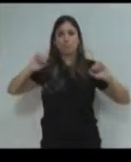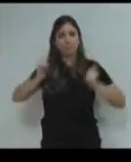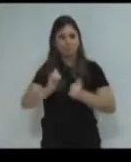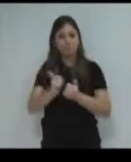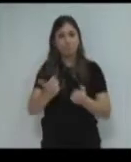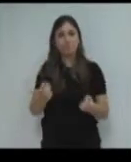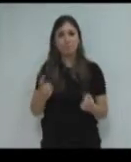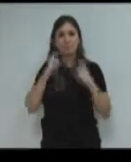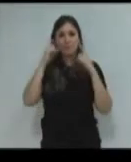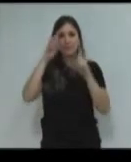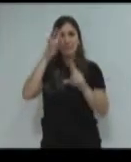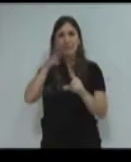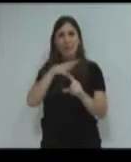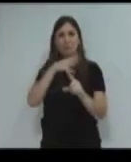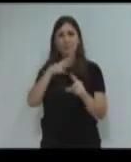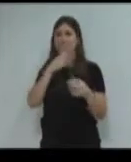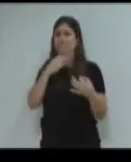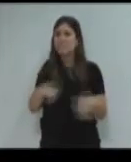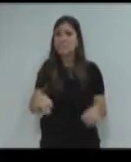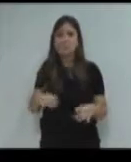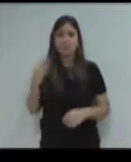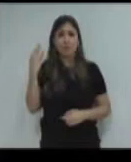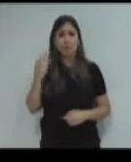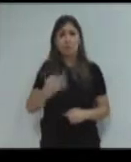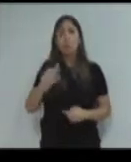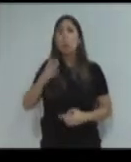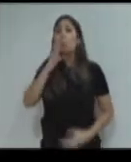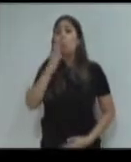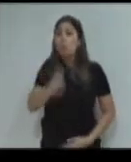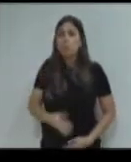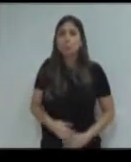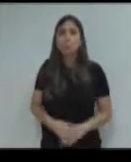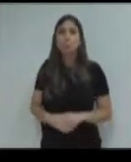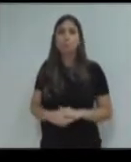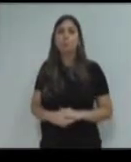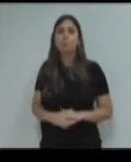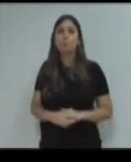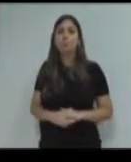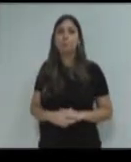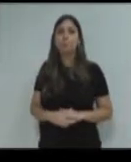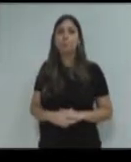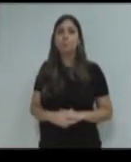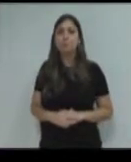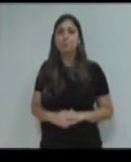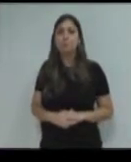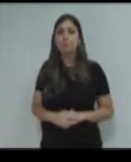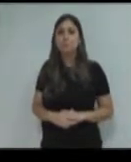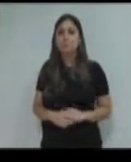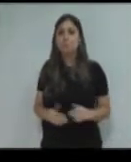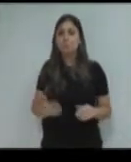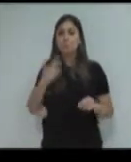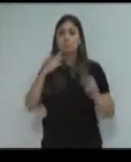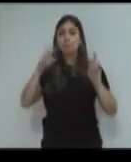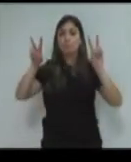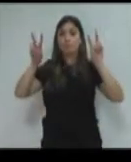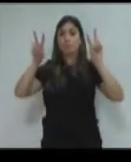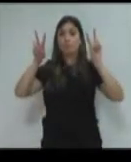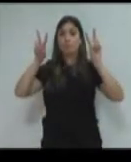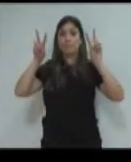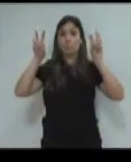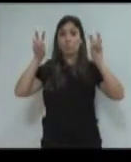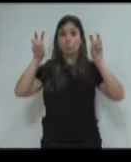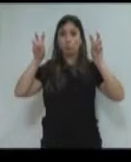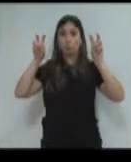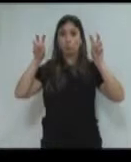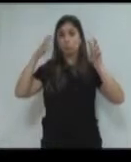hacer las tablas simples. ¿Por qué? Porque ponemos los encabezados, los